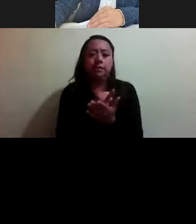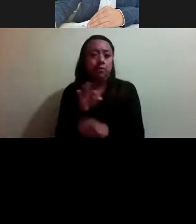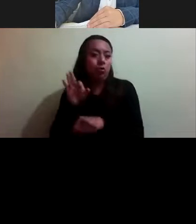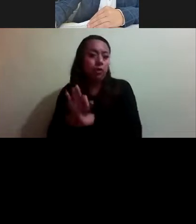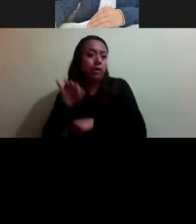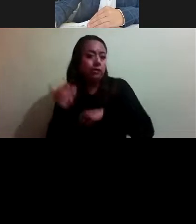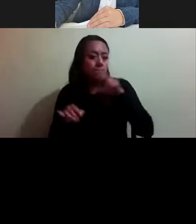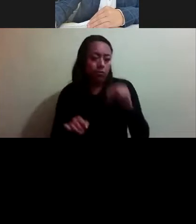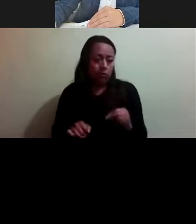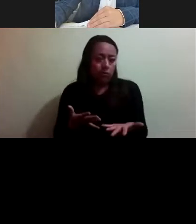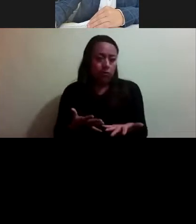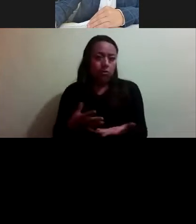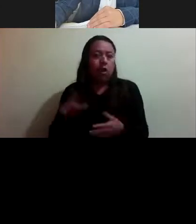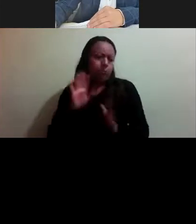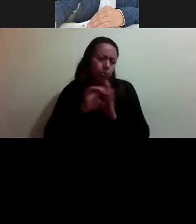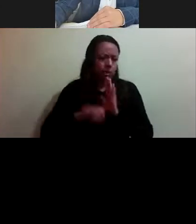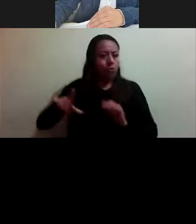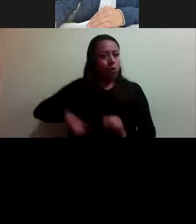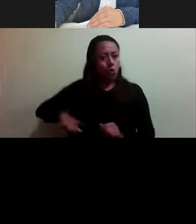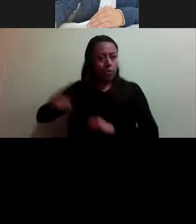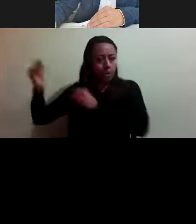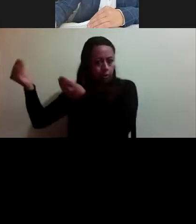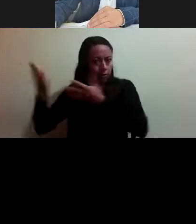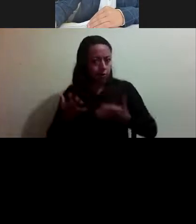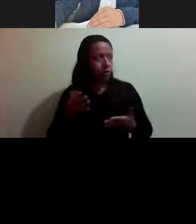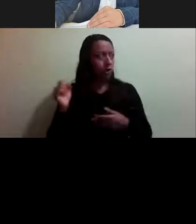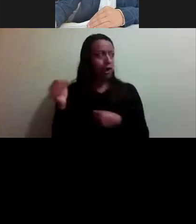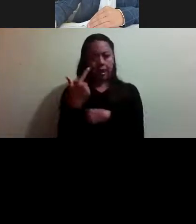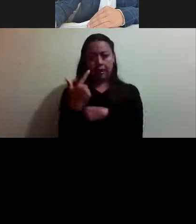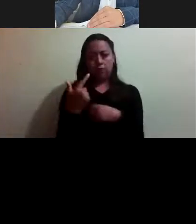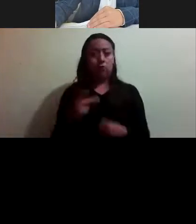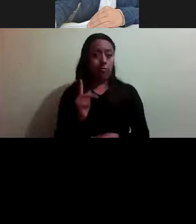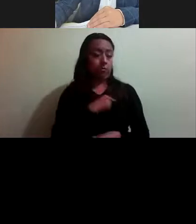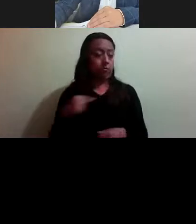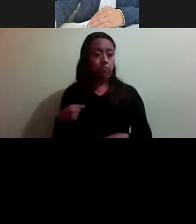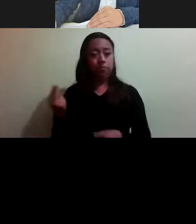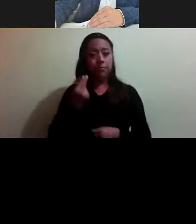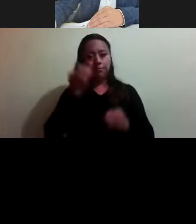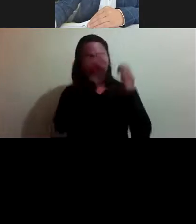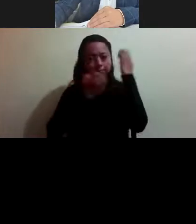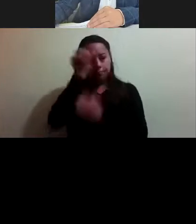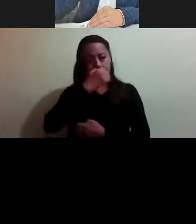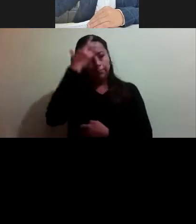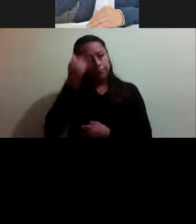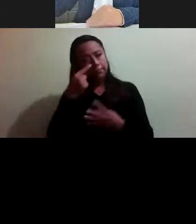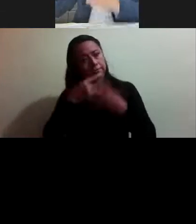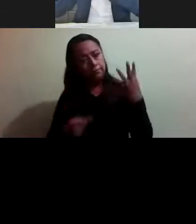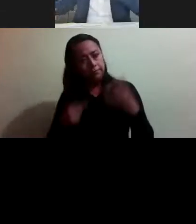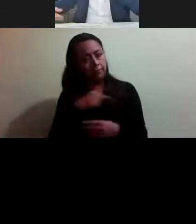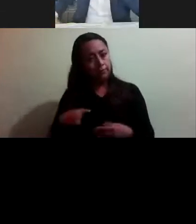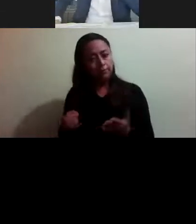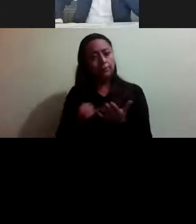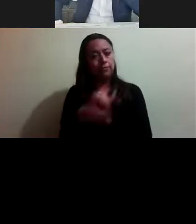manda el gobierno, pero nosotros analizamos, razonamos, y si decidimos proteger a los trabajadores, vamos a hacer